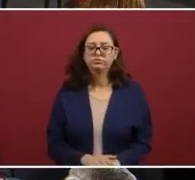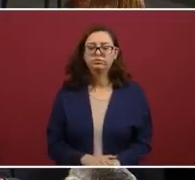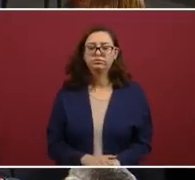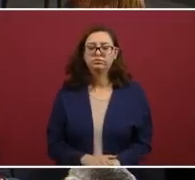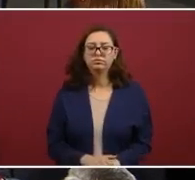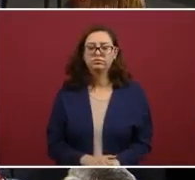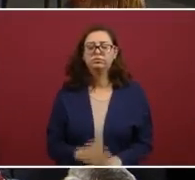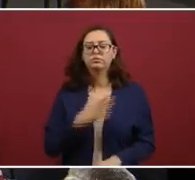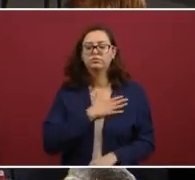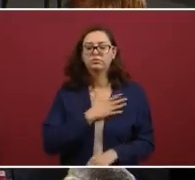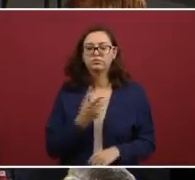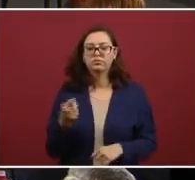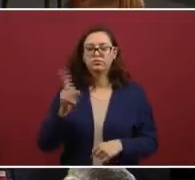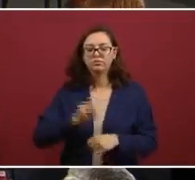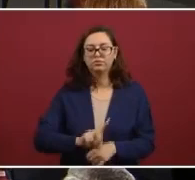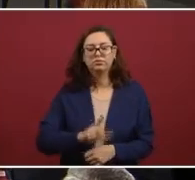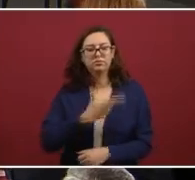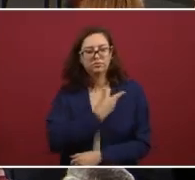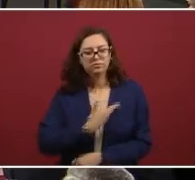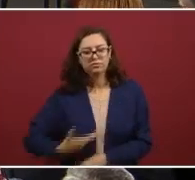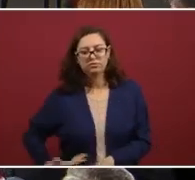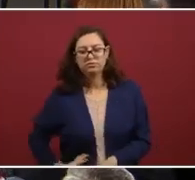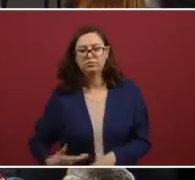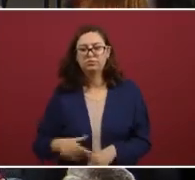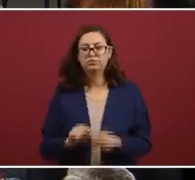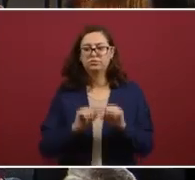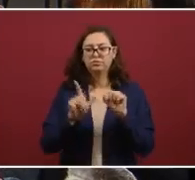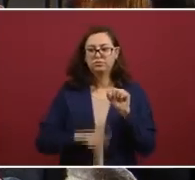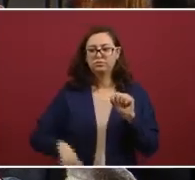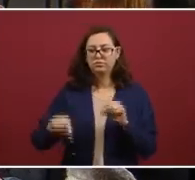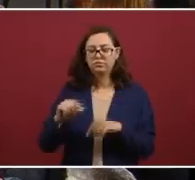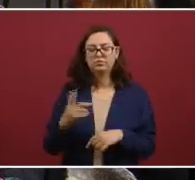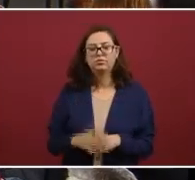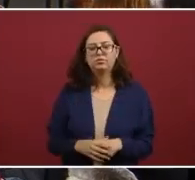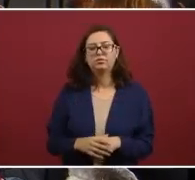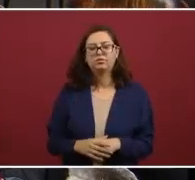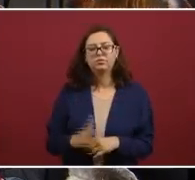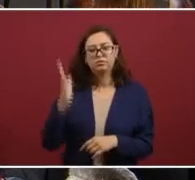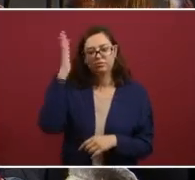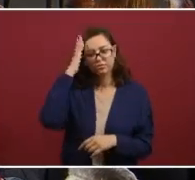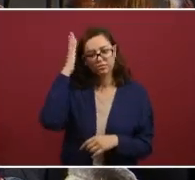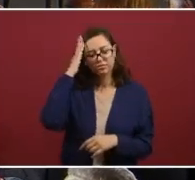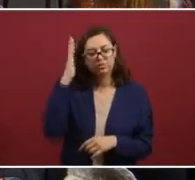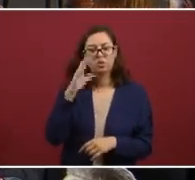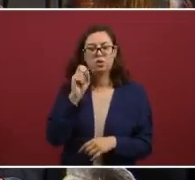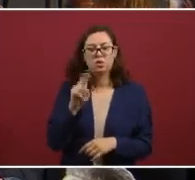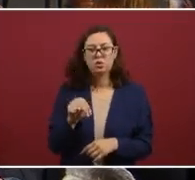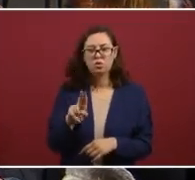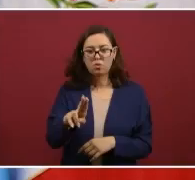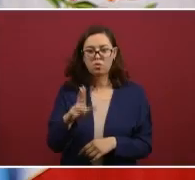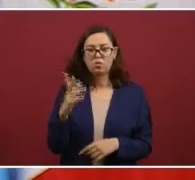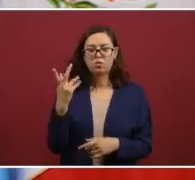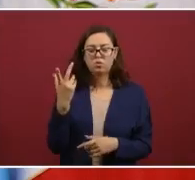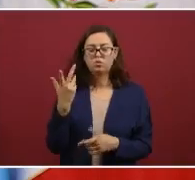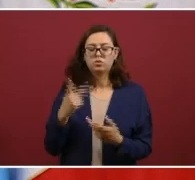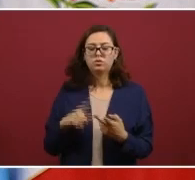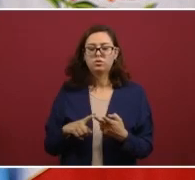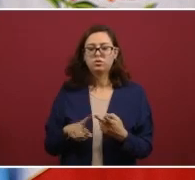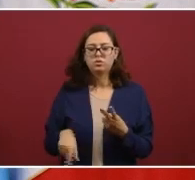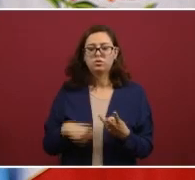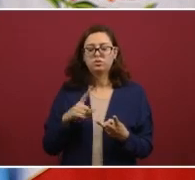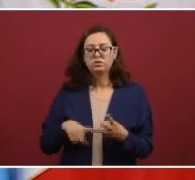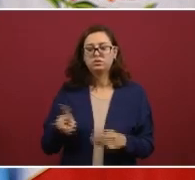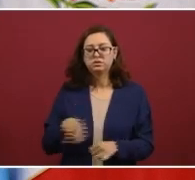Muy buenos días, señor presidente de la República, señora secretaria general adjunta de las Naciones Unidas, querida Funsili,